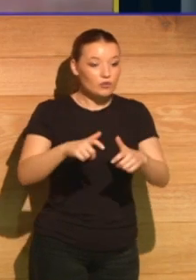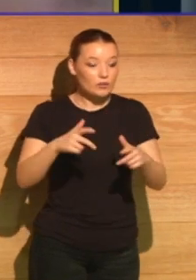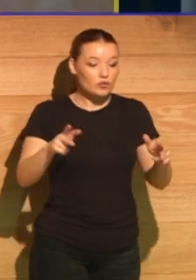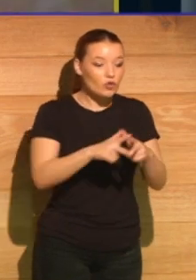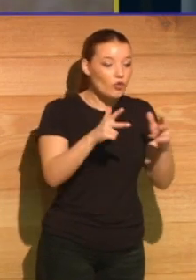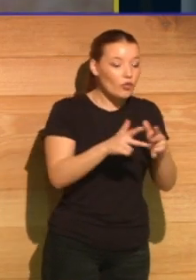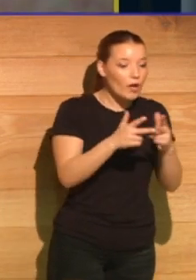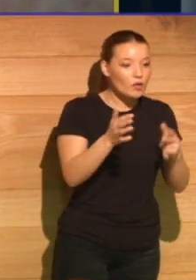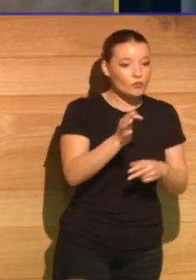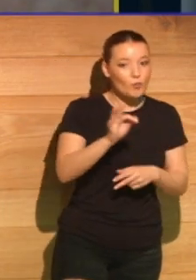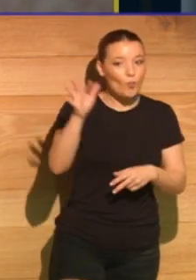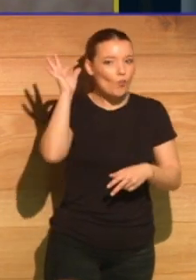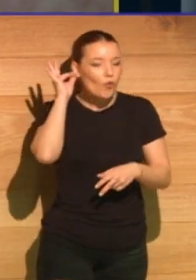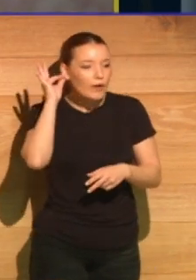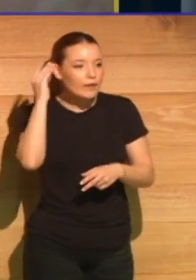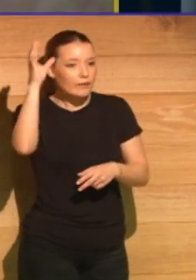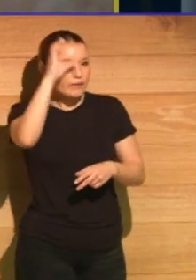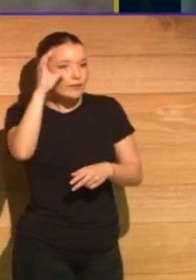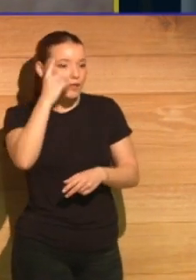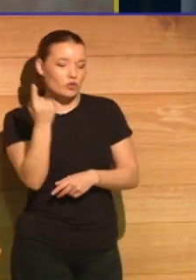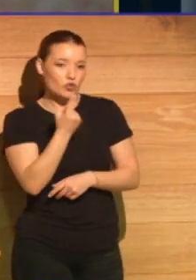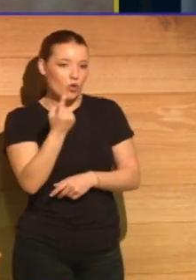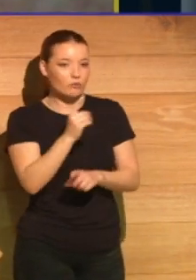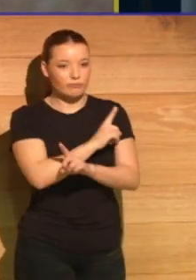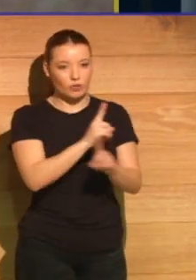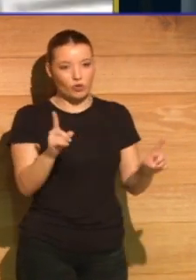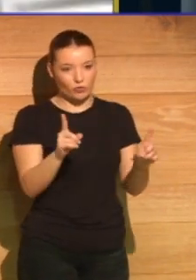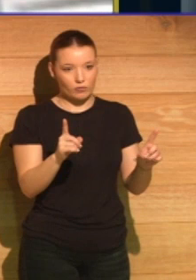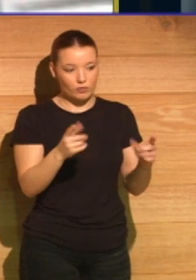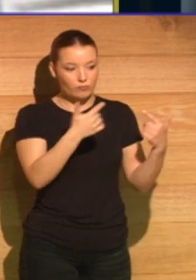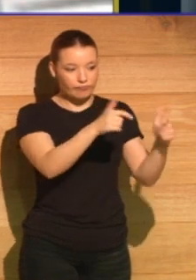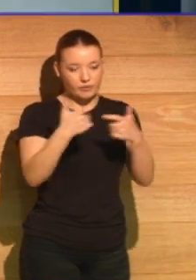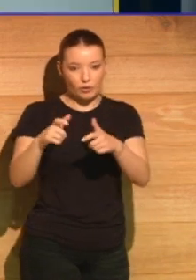que no se quede solo en ese ámbito, ¿no? Es un debate.